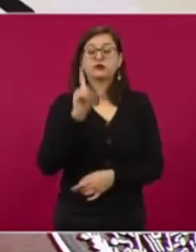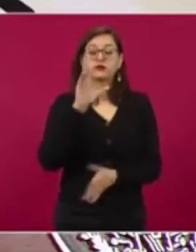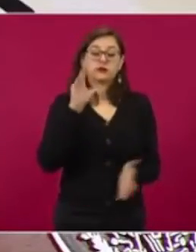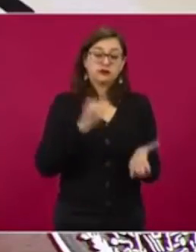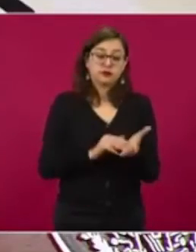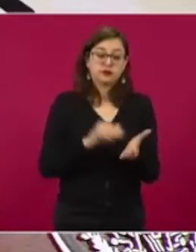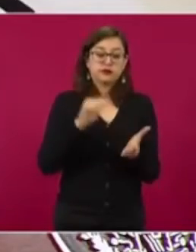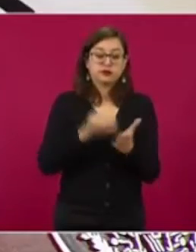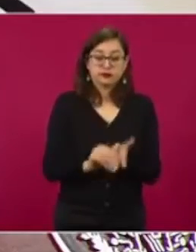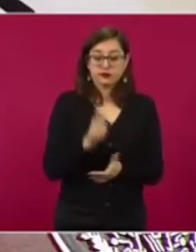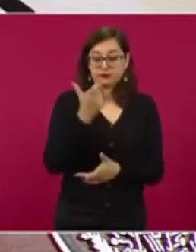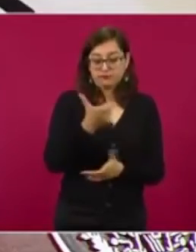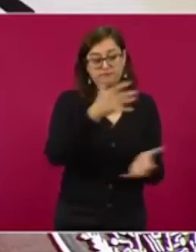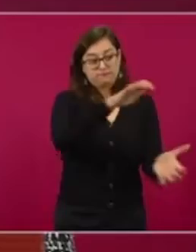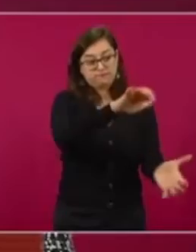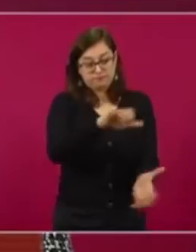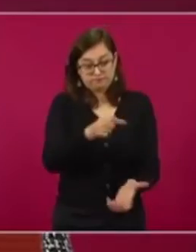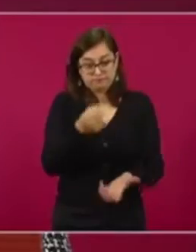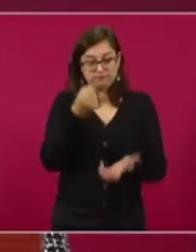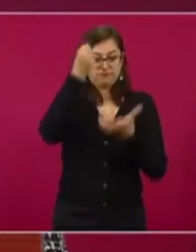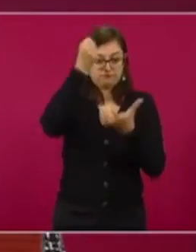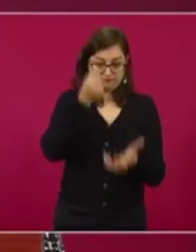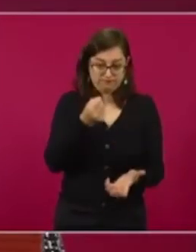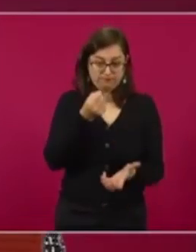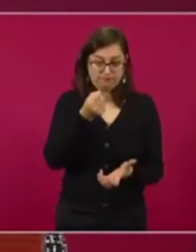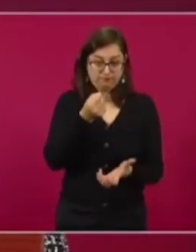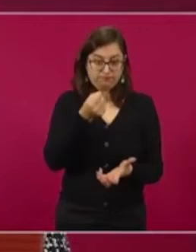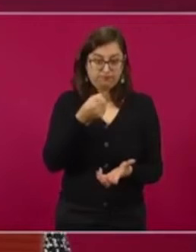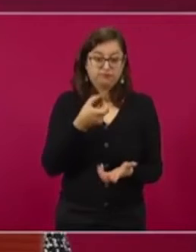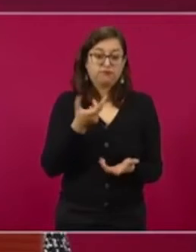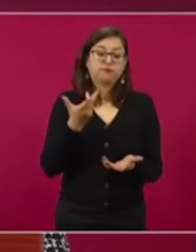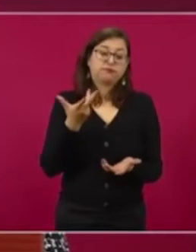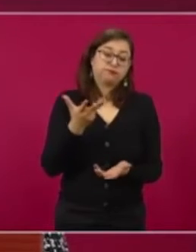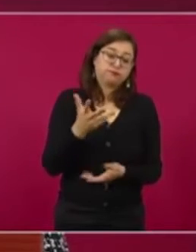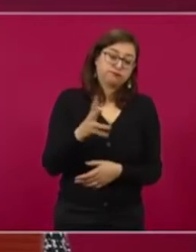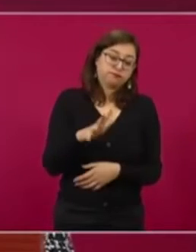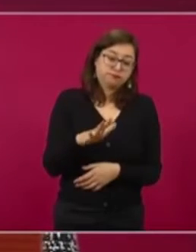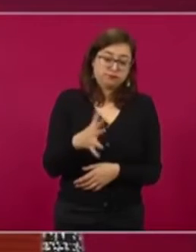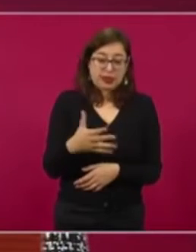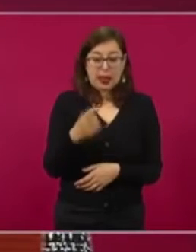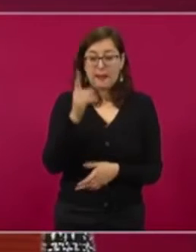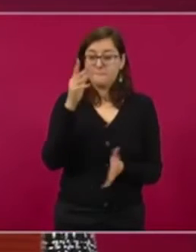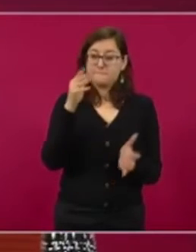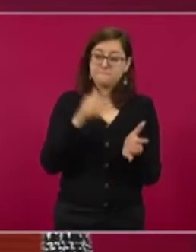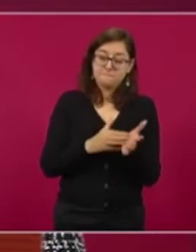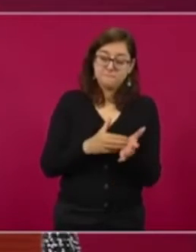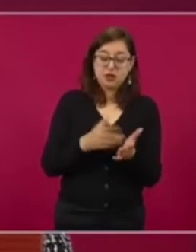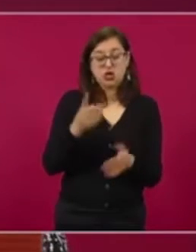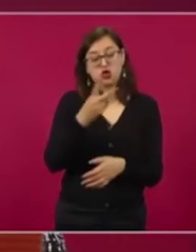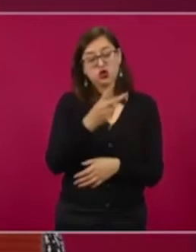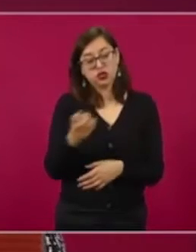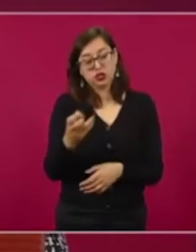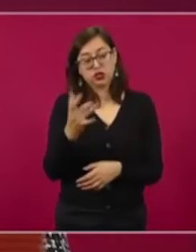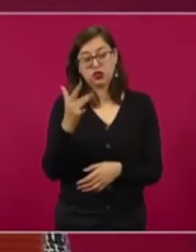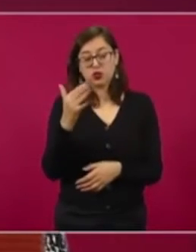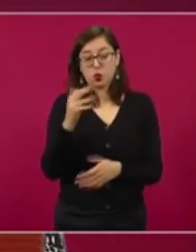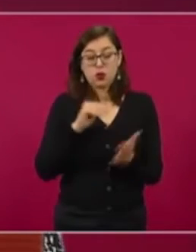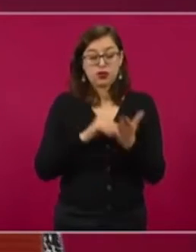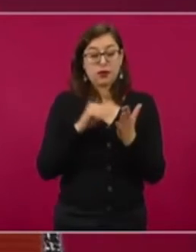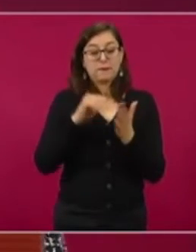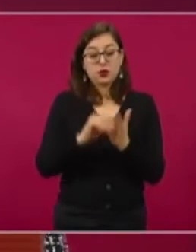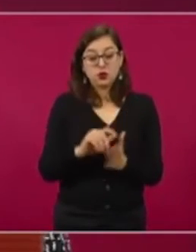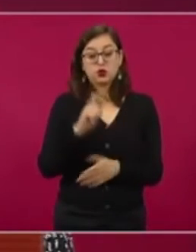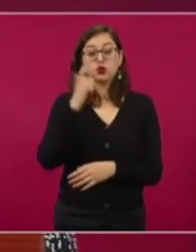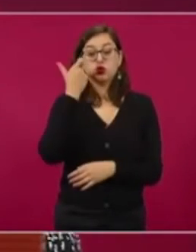1,000 millones de pesos. Son alrededor de 1,250 millones de pesos y